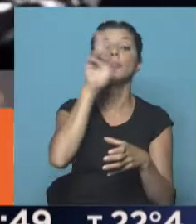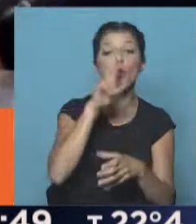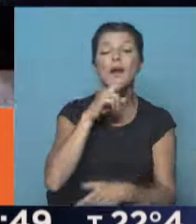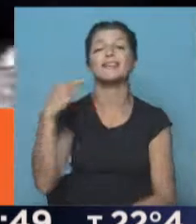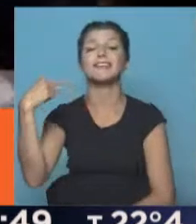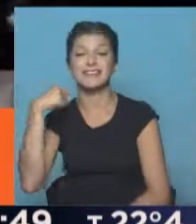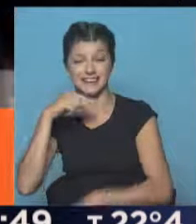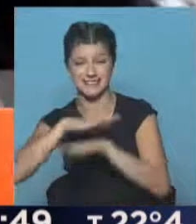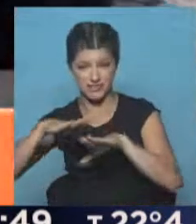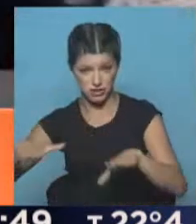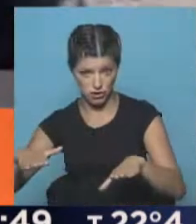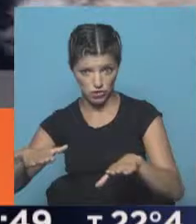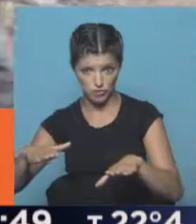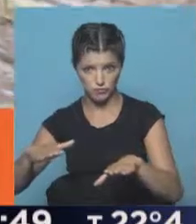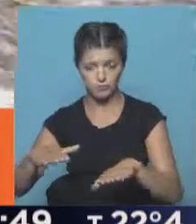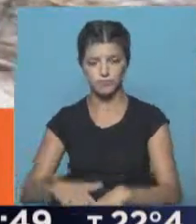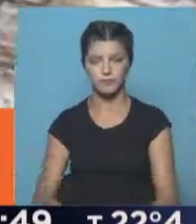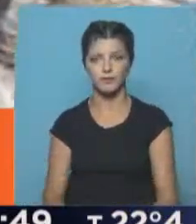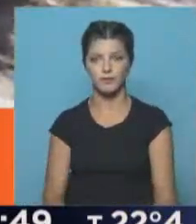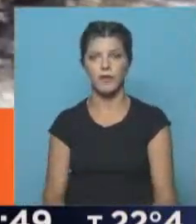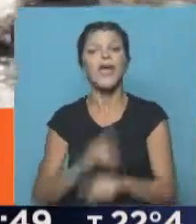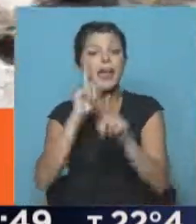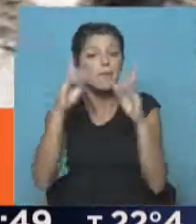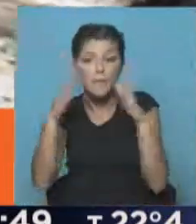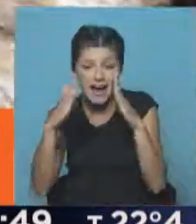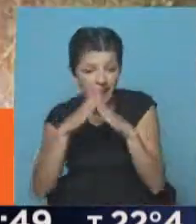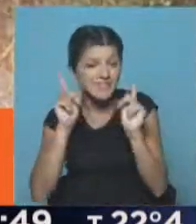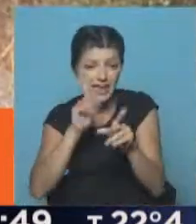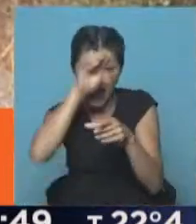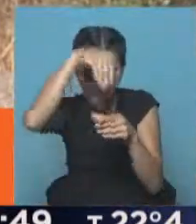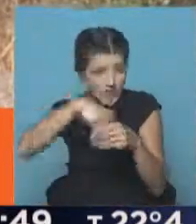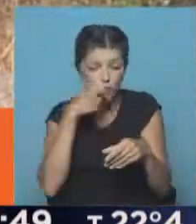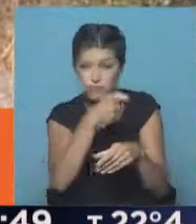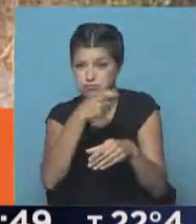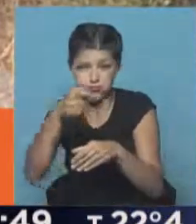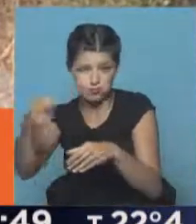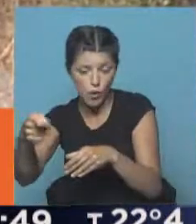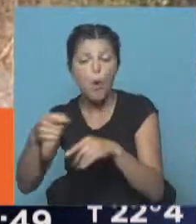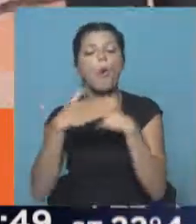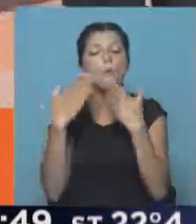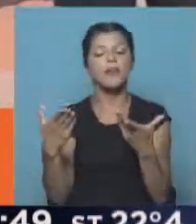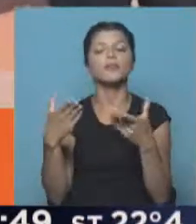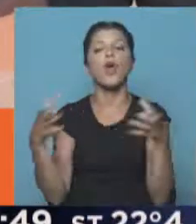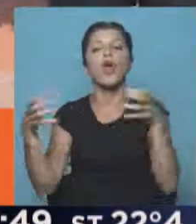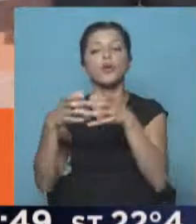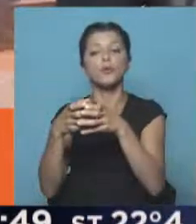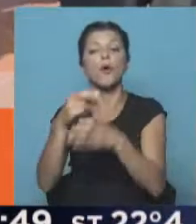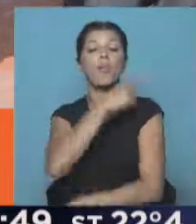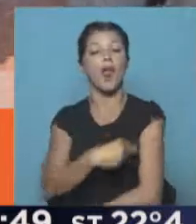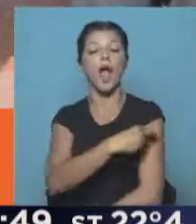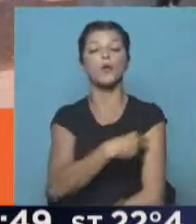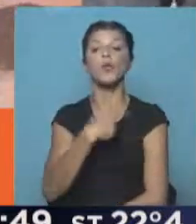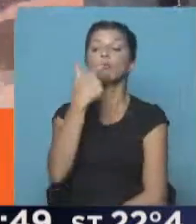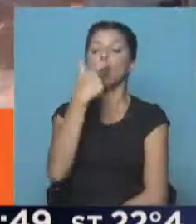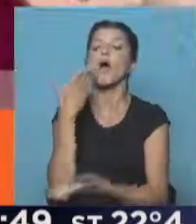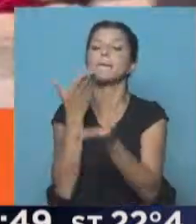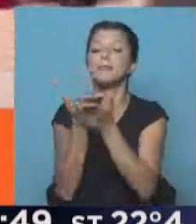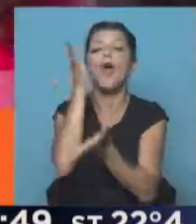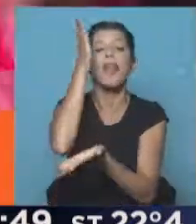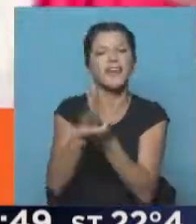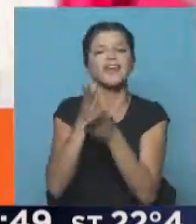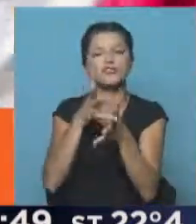a sangre fría en sus propias casas por lo que el comité internacional de la cruz roja apeló al derecho de guerra para poder